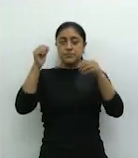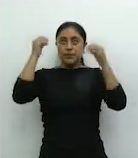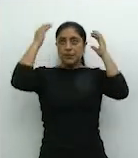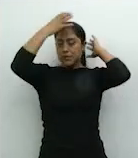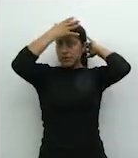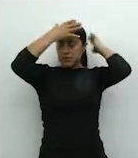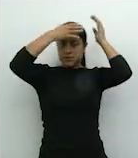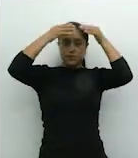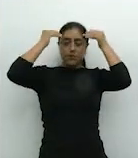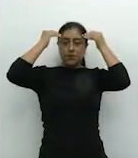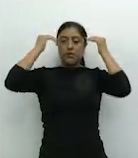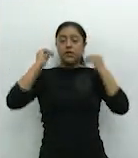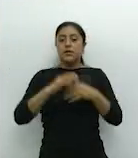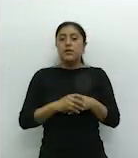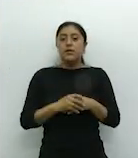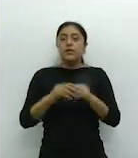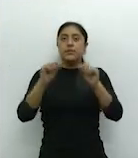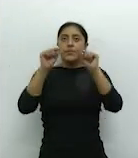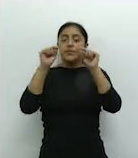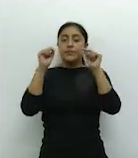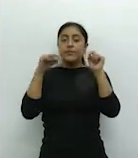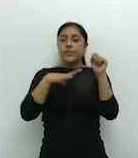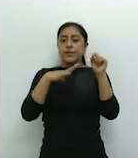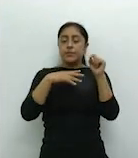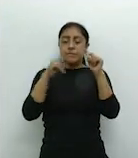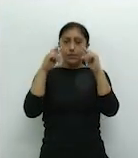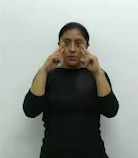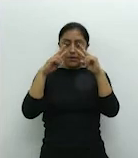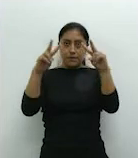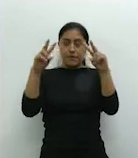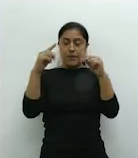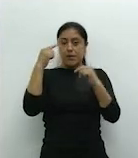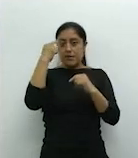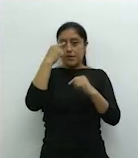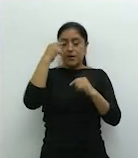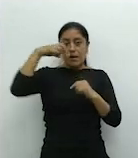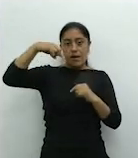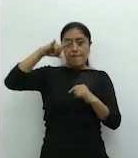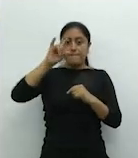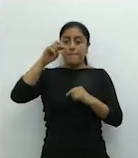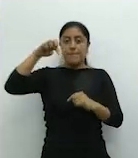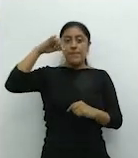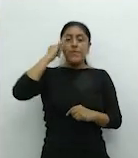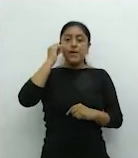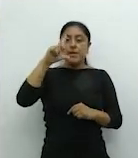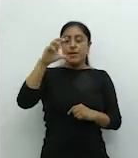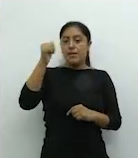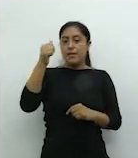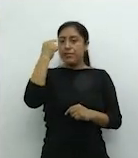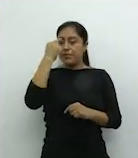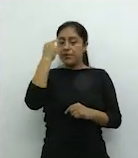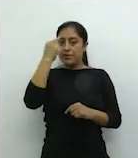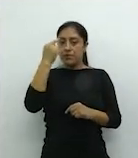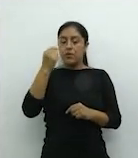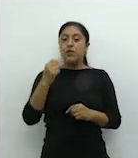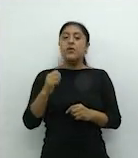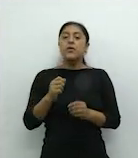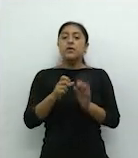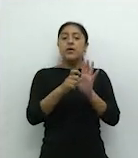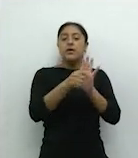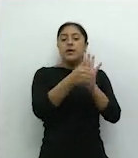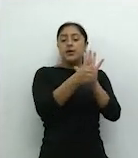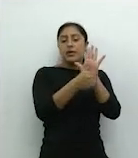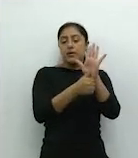los cristales y marcos deben dejar visible las pupilas. Así lo establece el Acuerdo de Directorio del Registro Nacional de